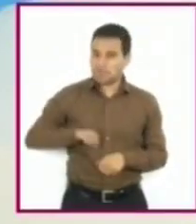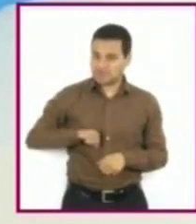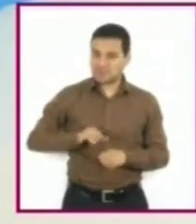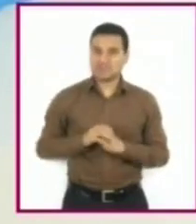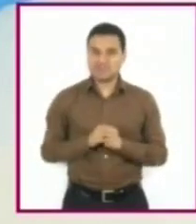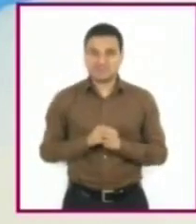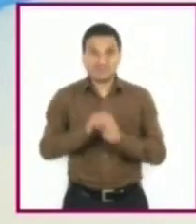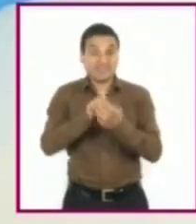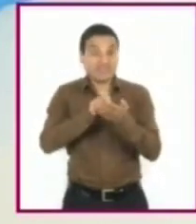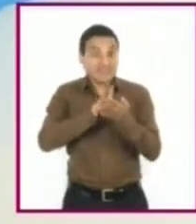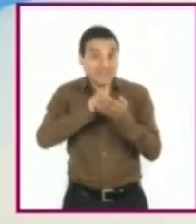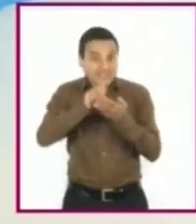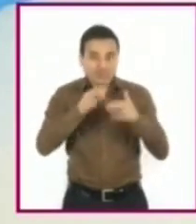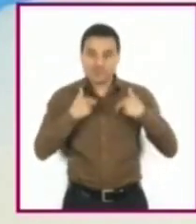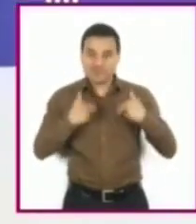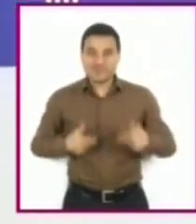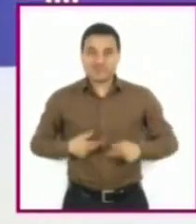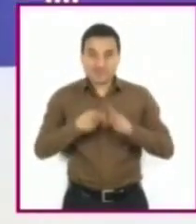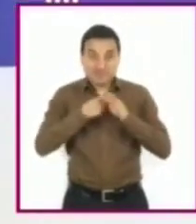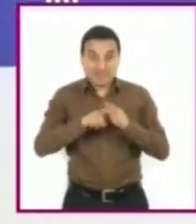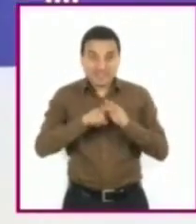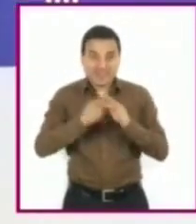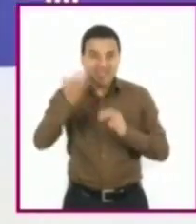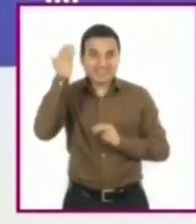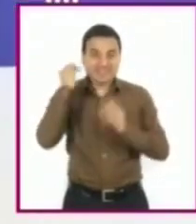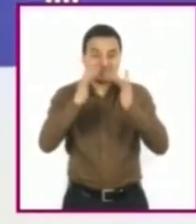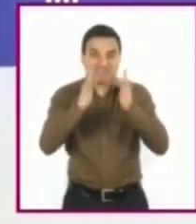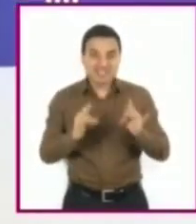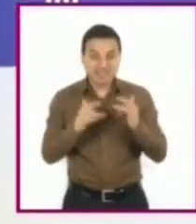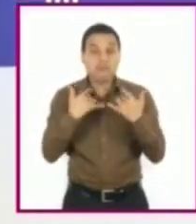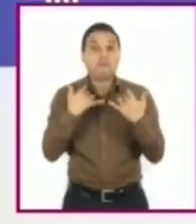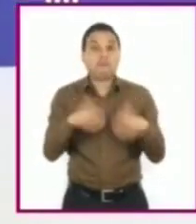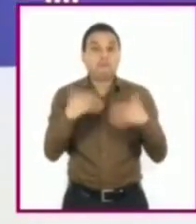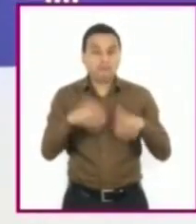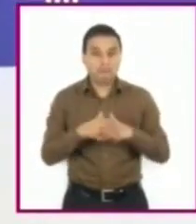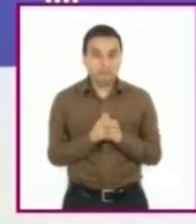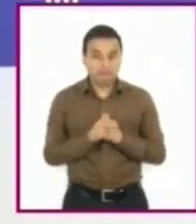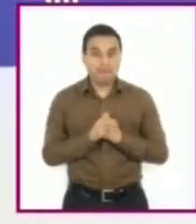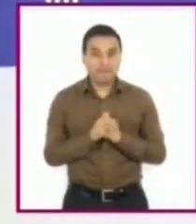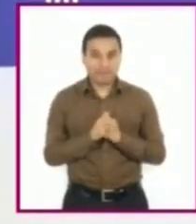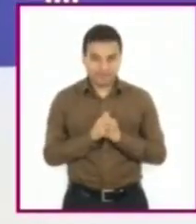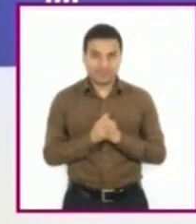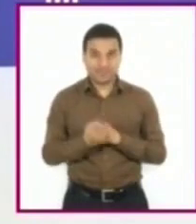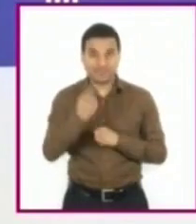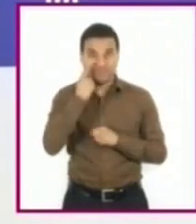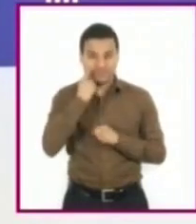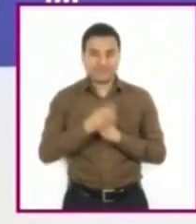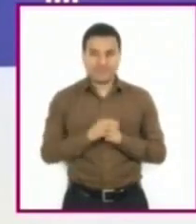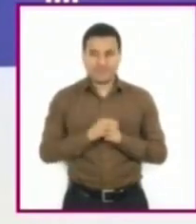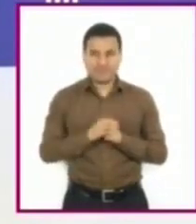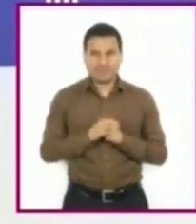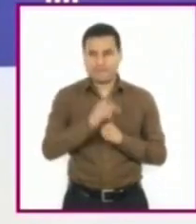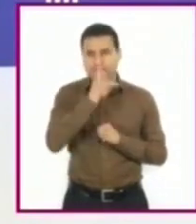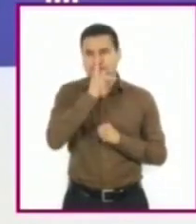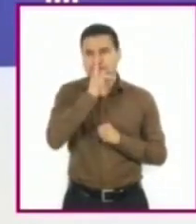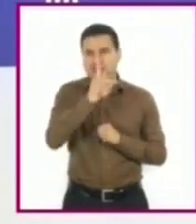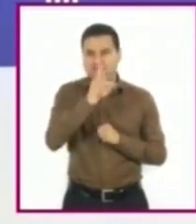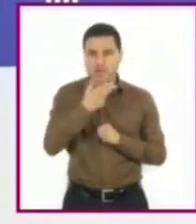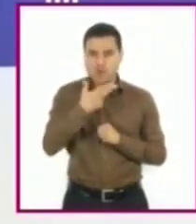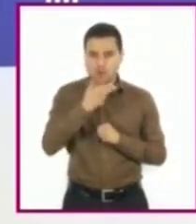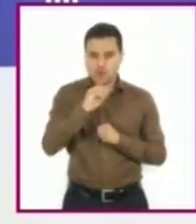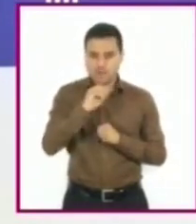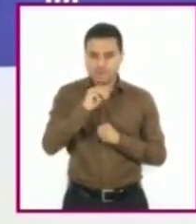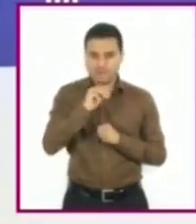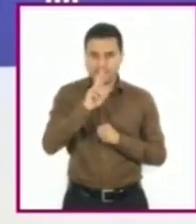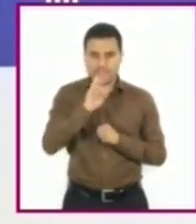de nuestros derechos, ¿no es así? Cabe señalar que el término hombre en la declaración no equivale a